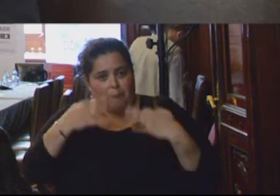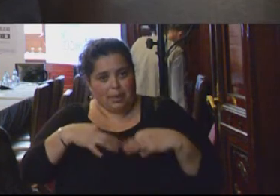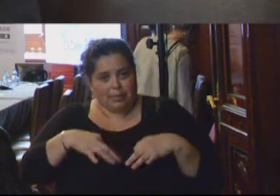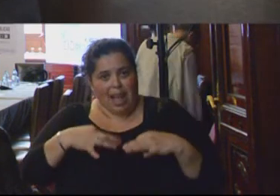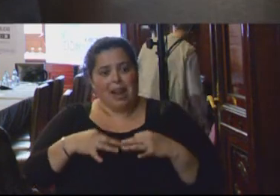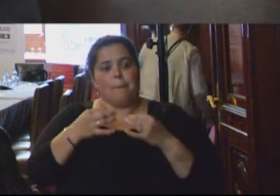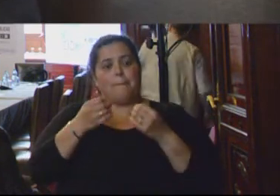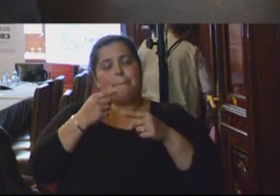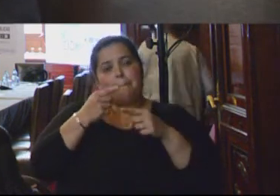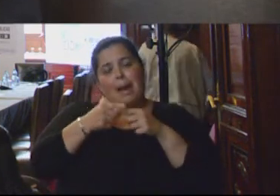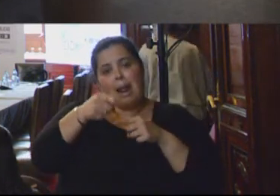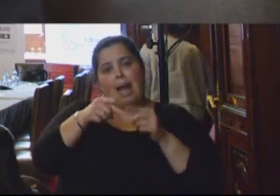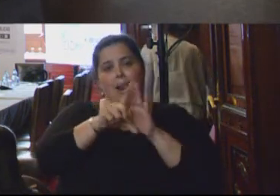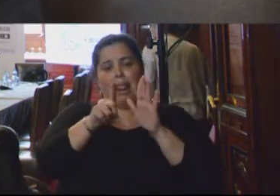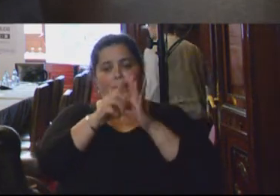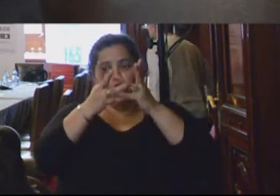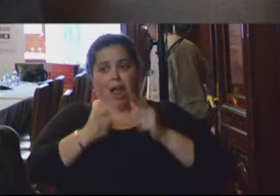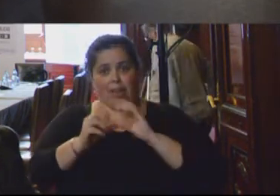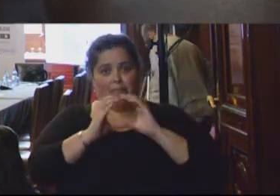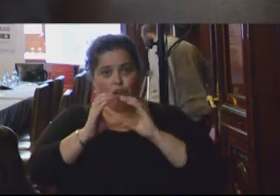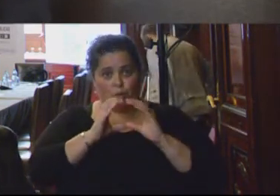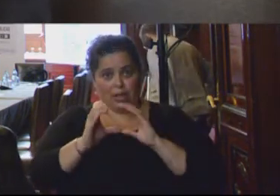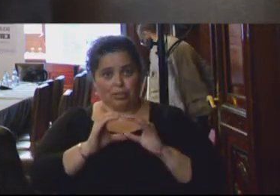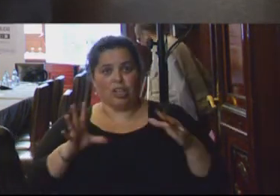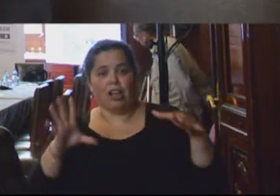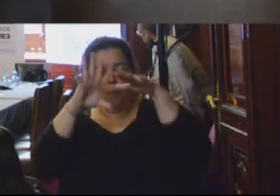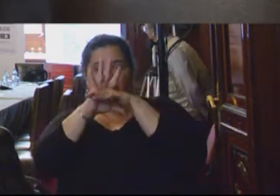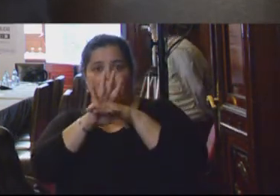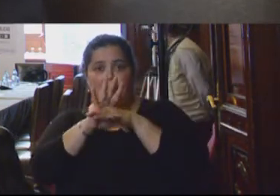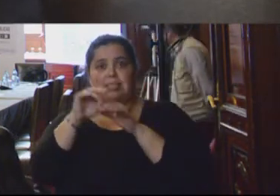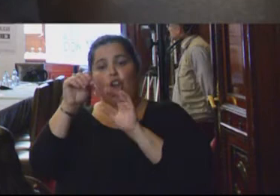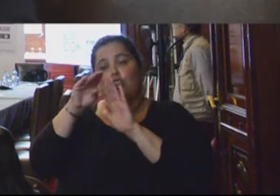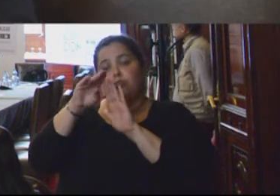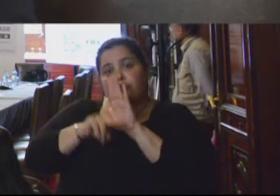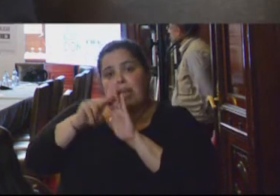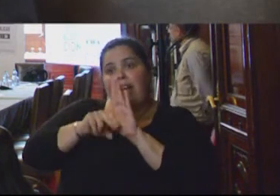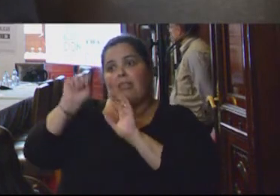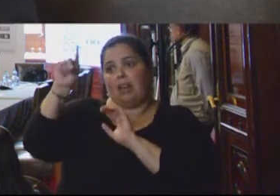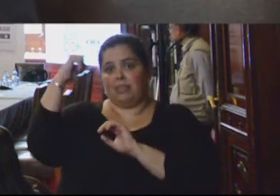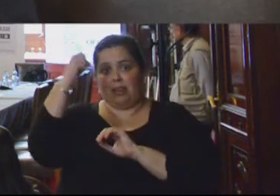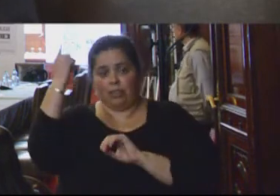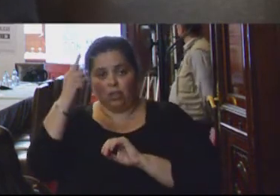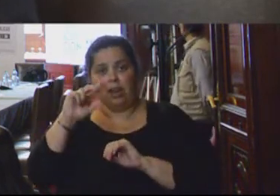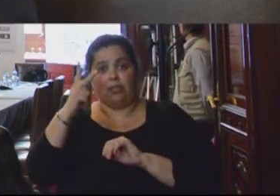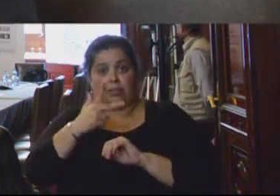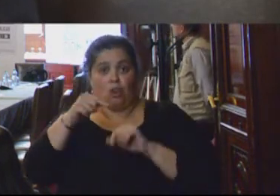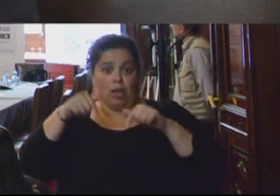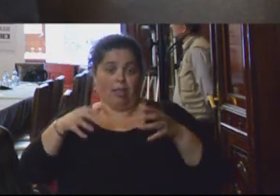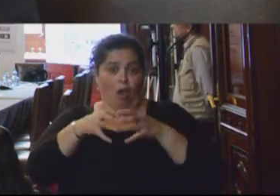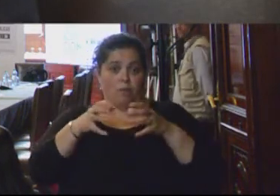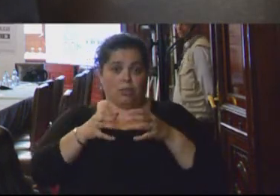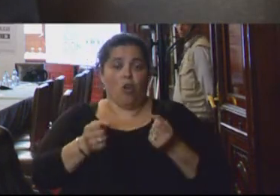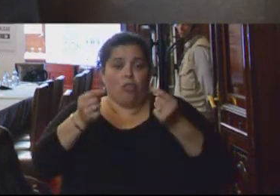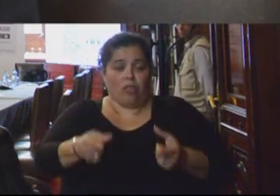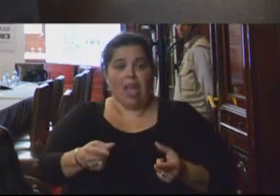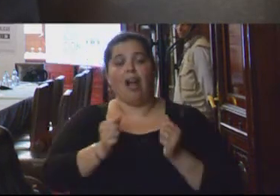su compatibilidad con estándares internacionales. Tercero, que la Honorable Comisión brinde acompañamiento al proceso de